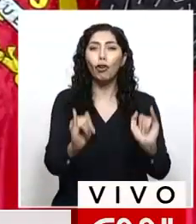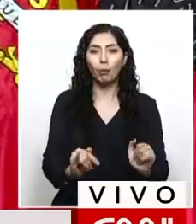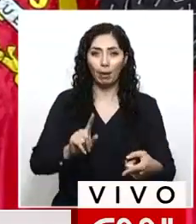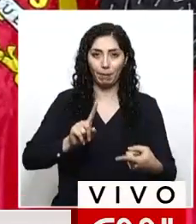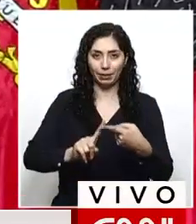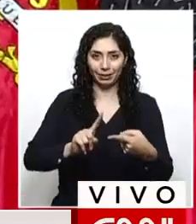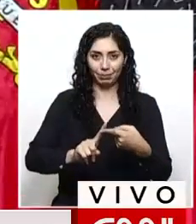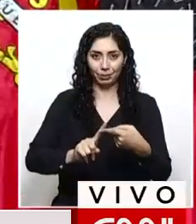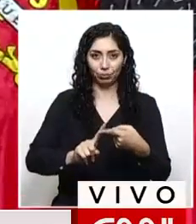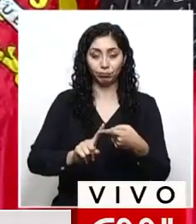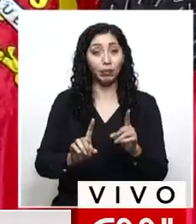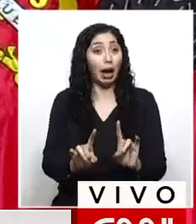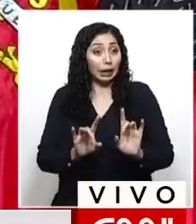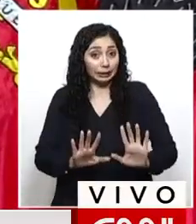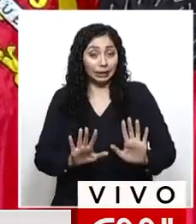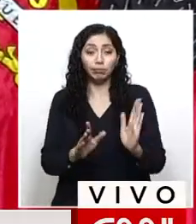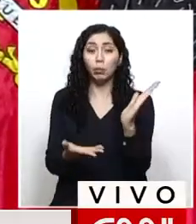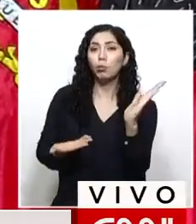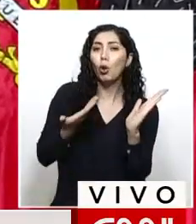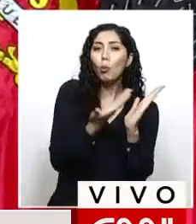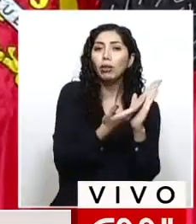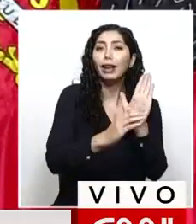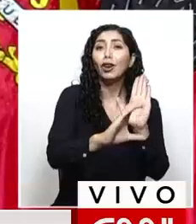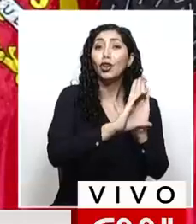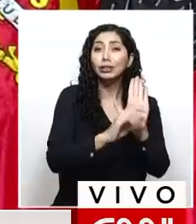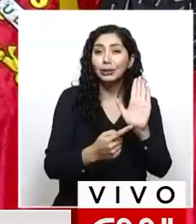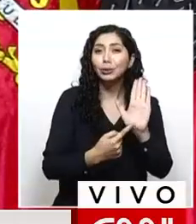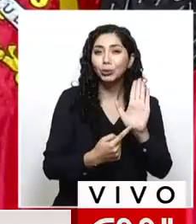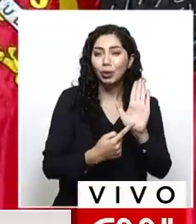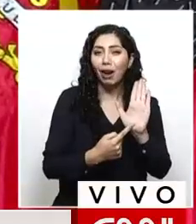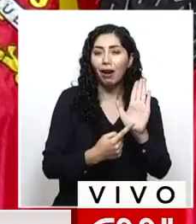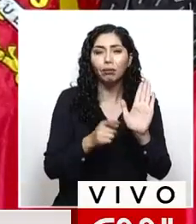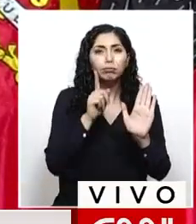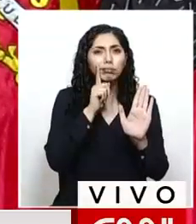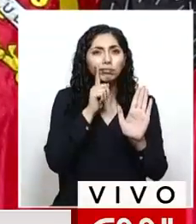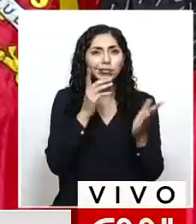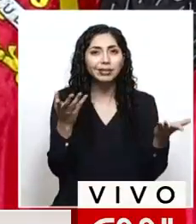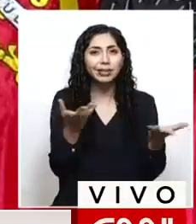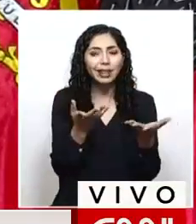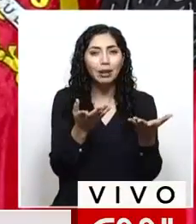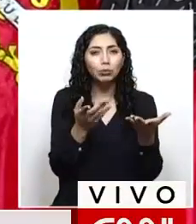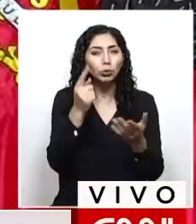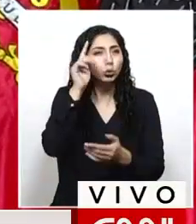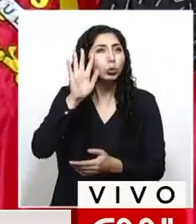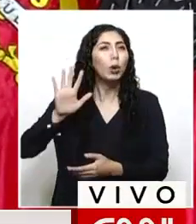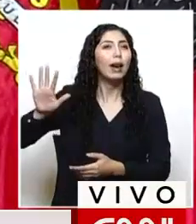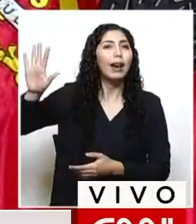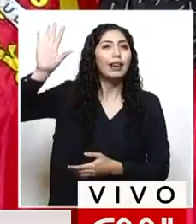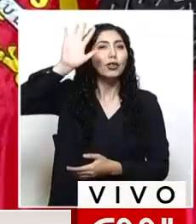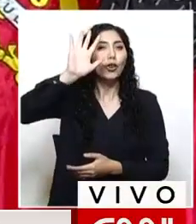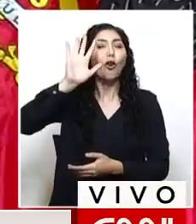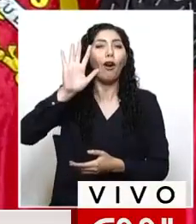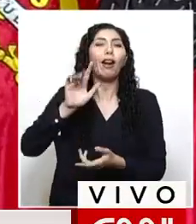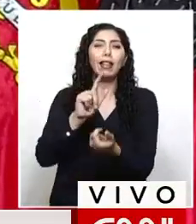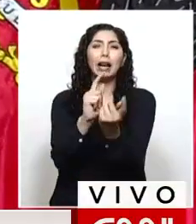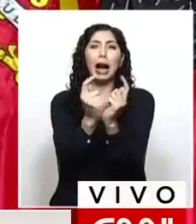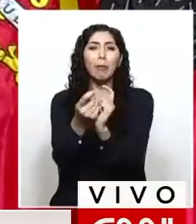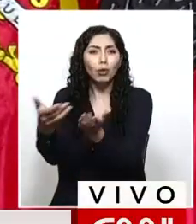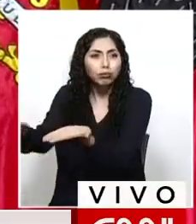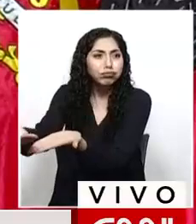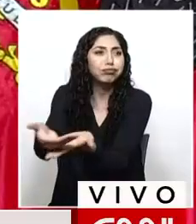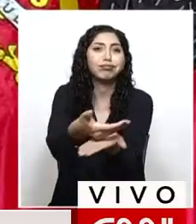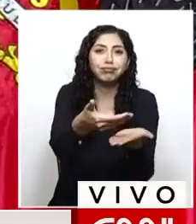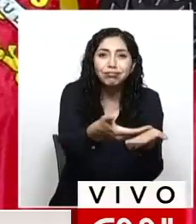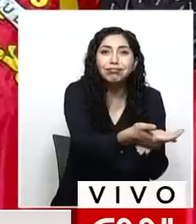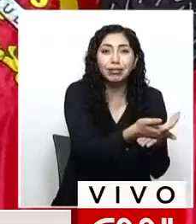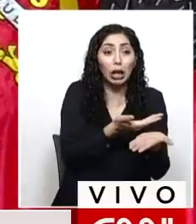así como esta propuesta constitucional recoge un anhelo de cambio que compartimos como país, mucho antes incluso de saber